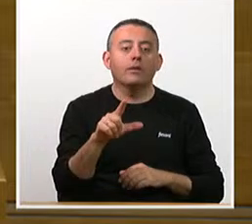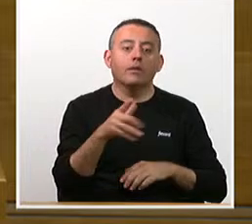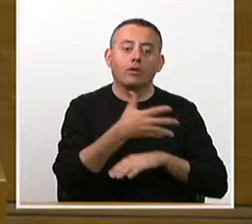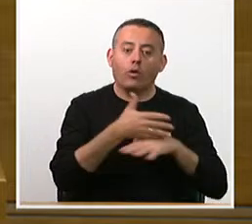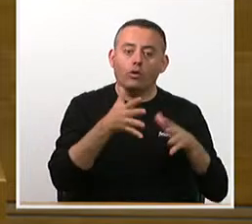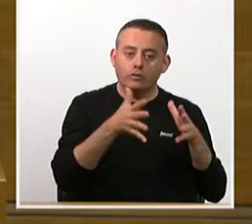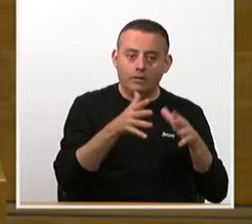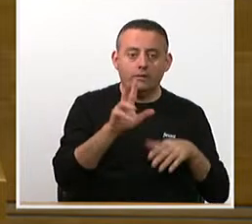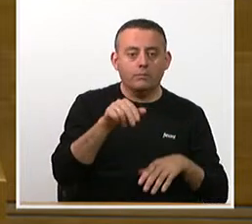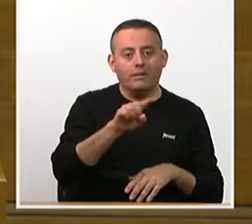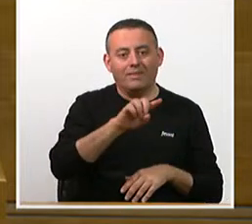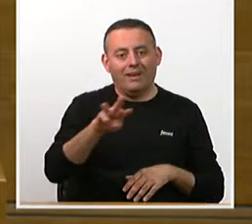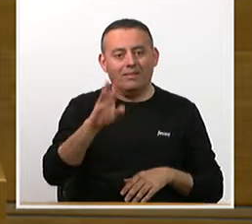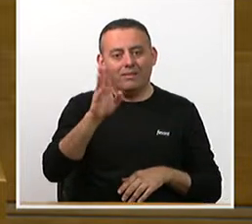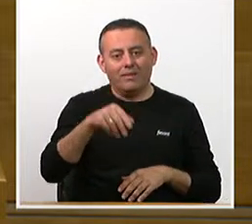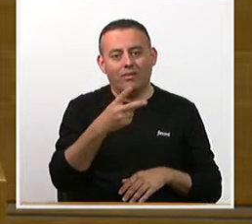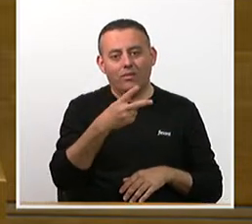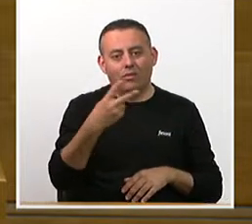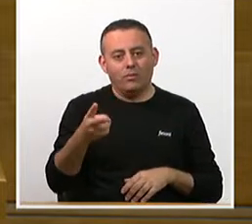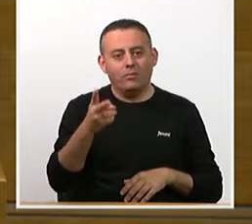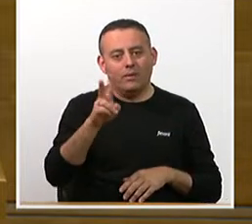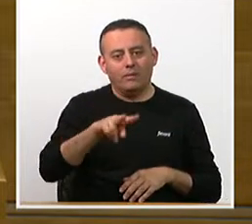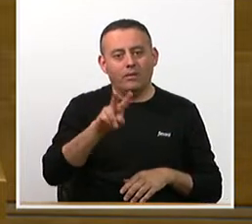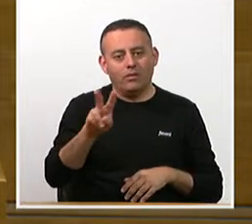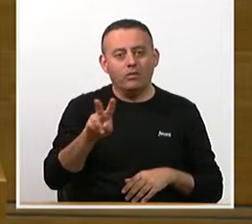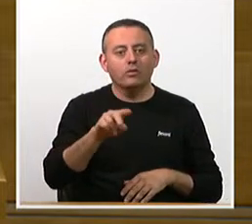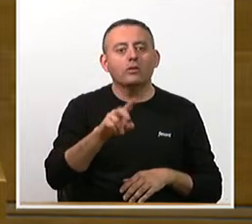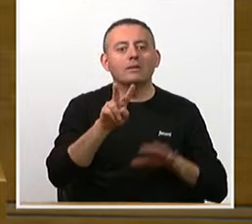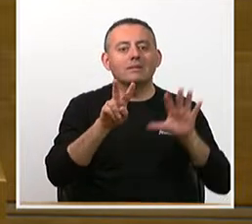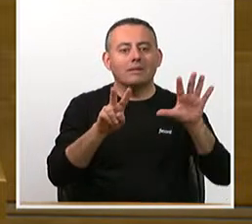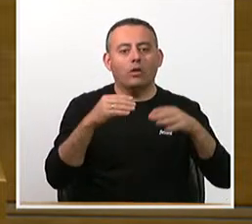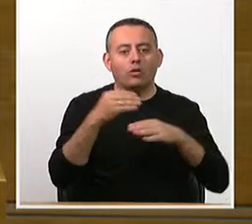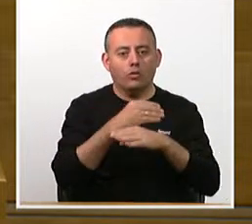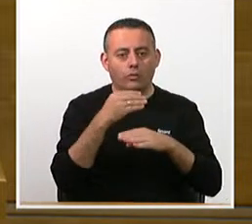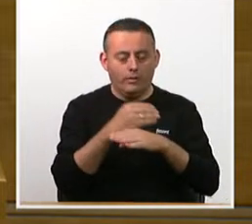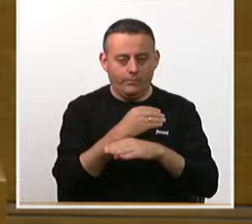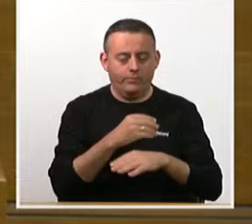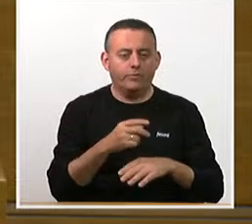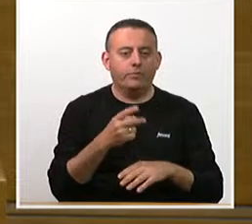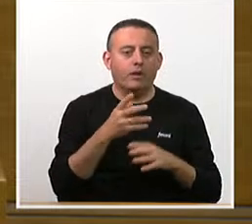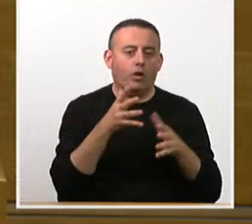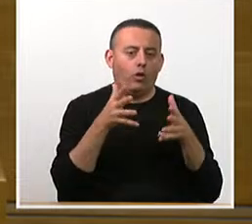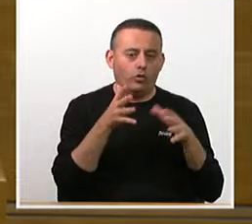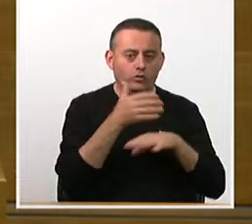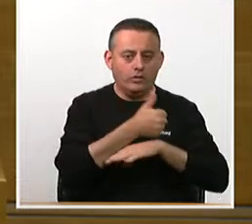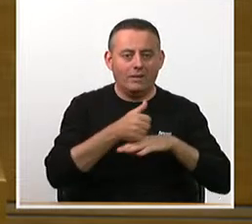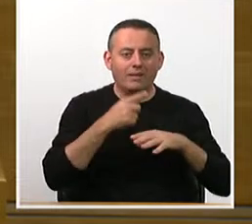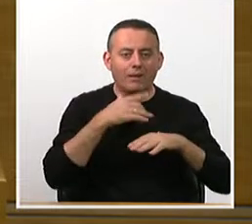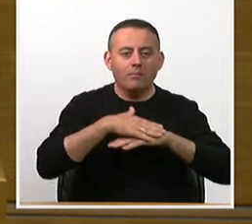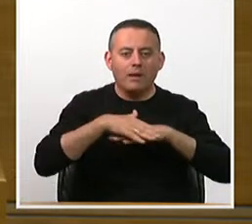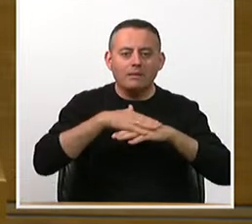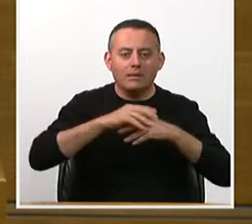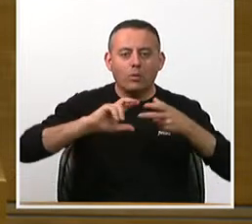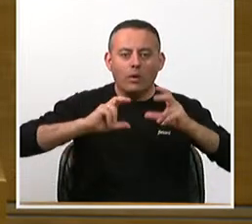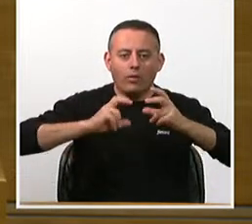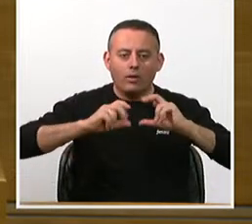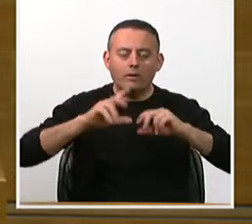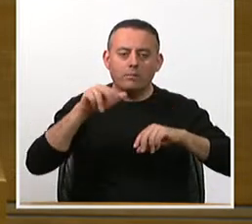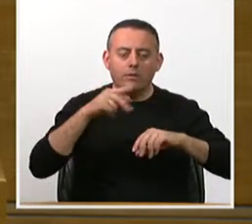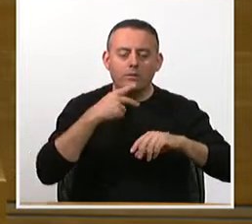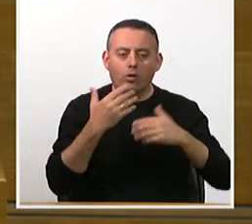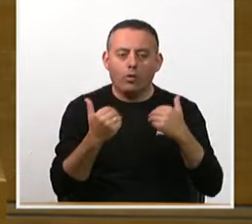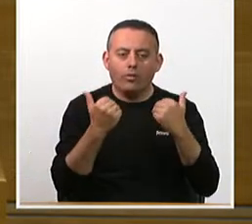y 13/2022 de 7 de octubre del consel de aprobación de las bases reguladoras y concesión directa de